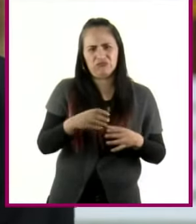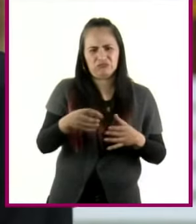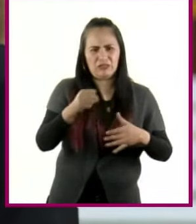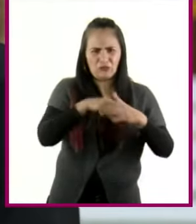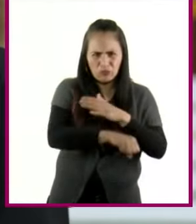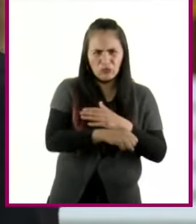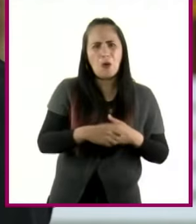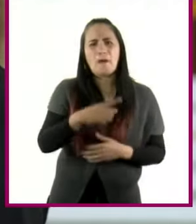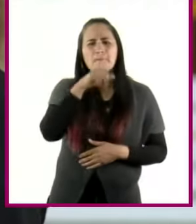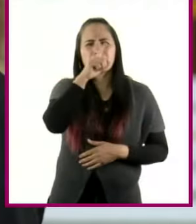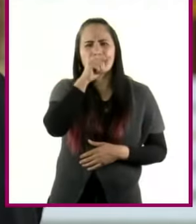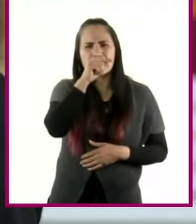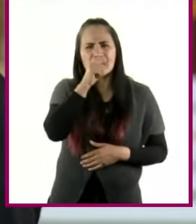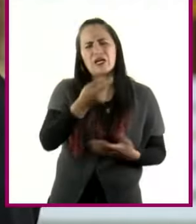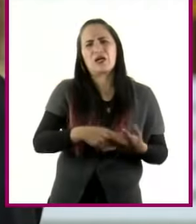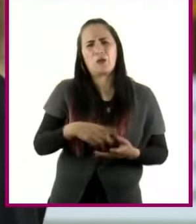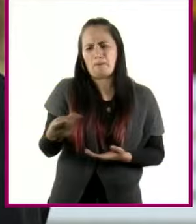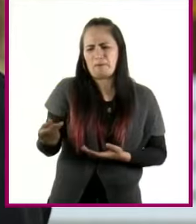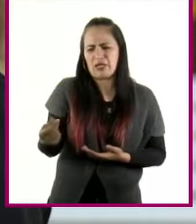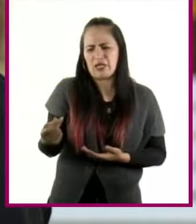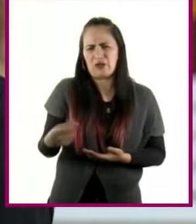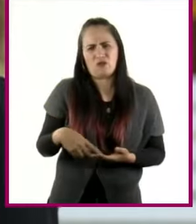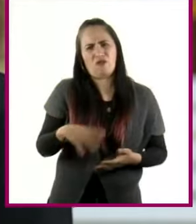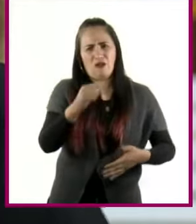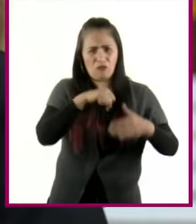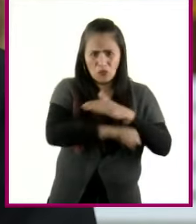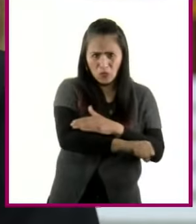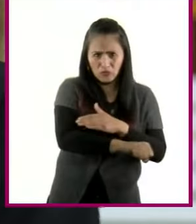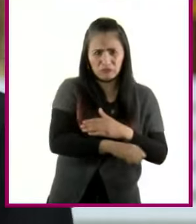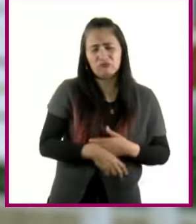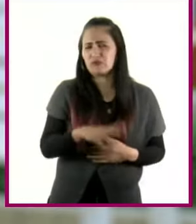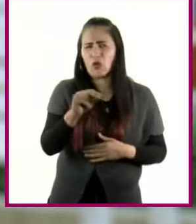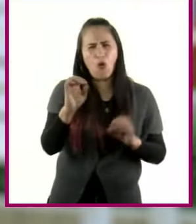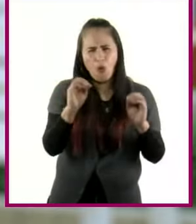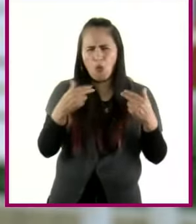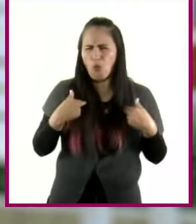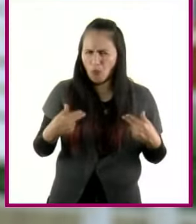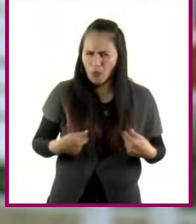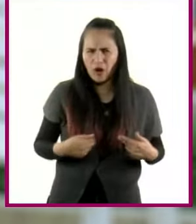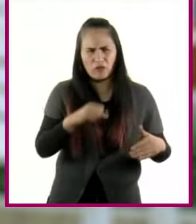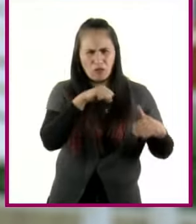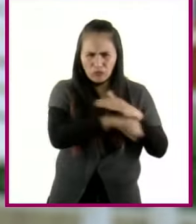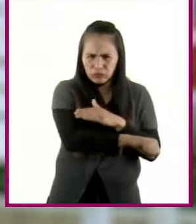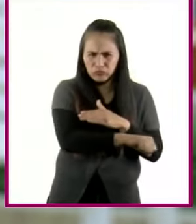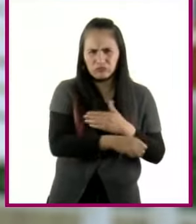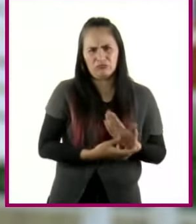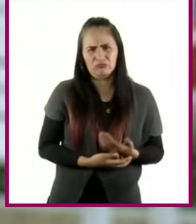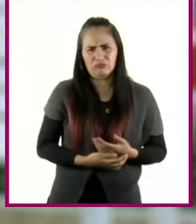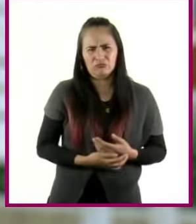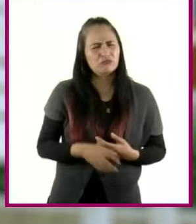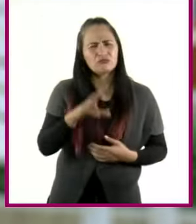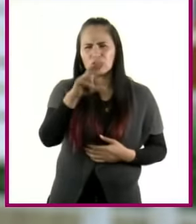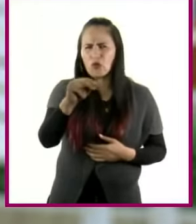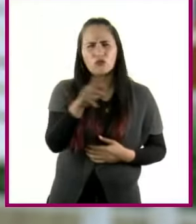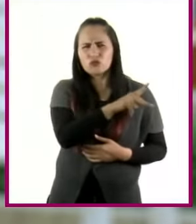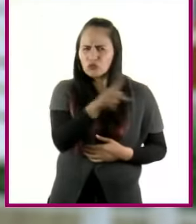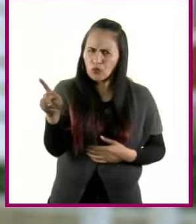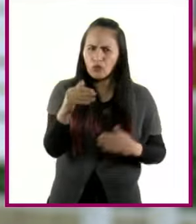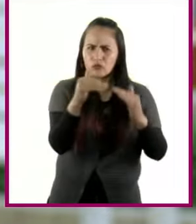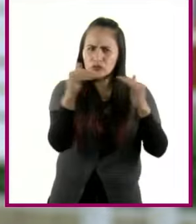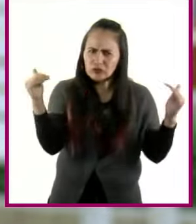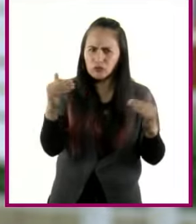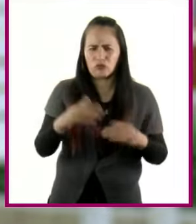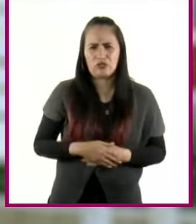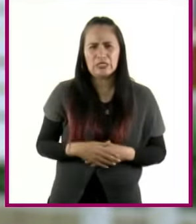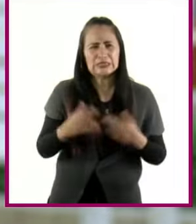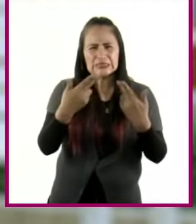un canario, o un perro. Y menos si eres un ser humano. Pues no, yo creo que todos somos iguales. Nadie debería